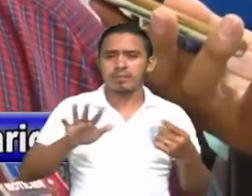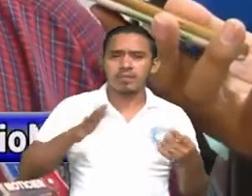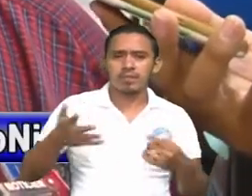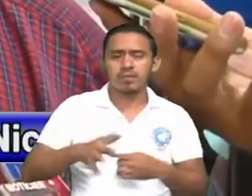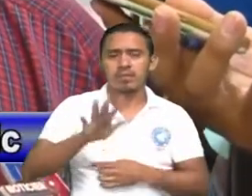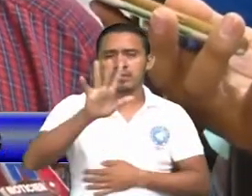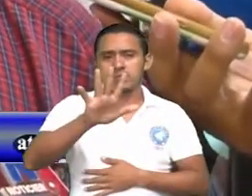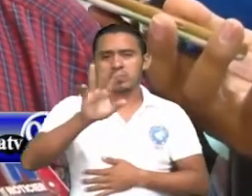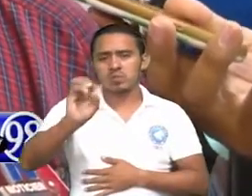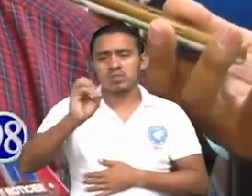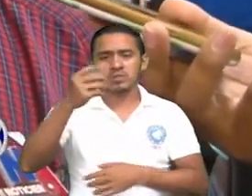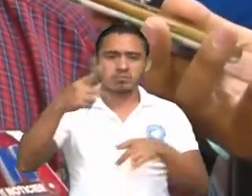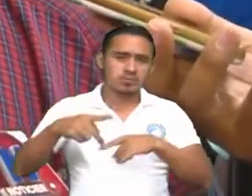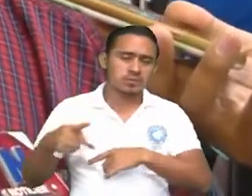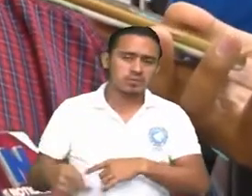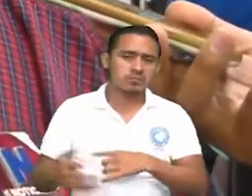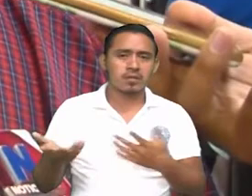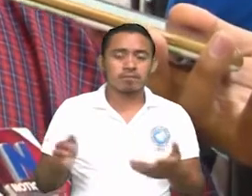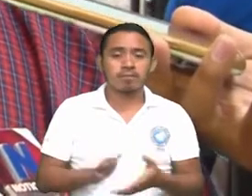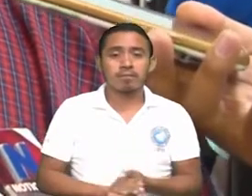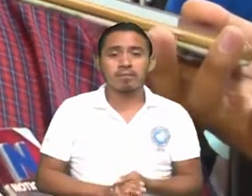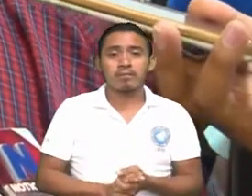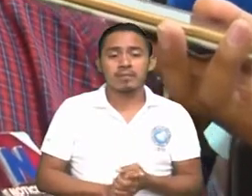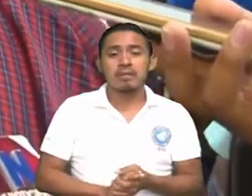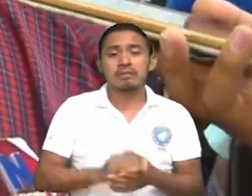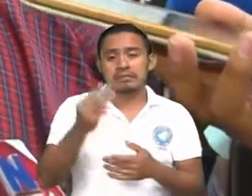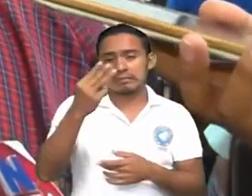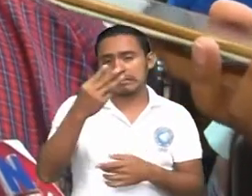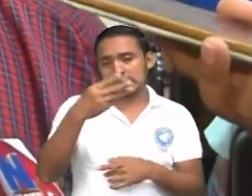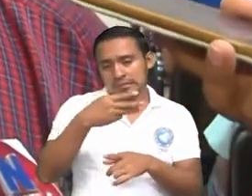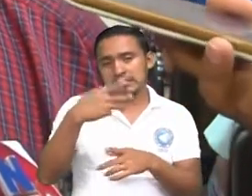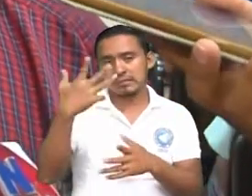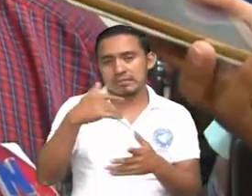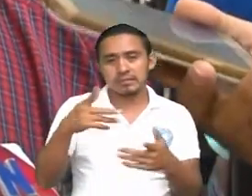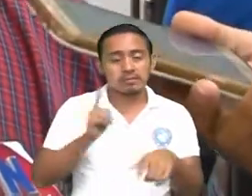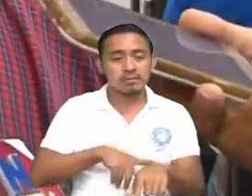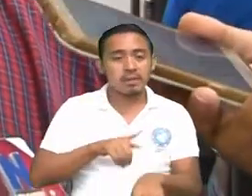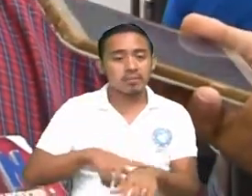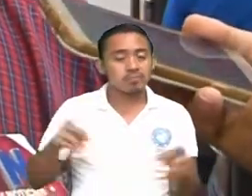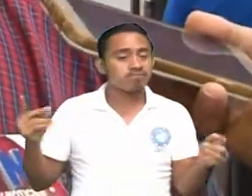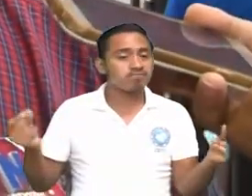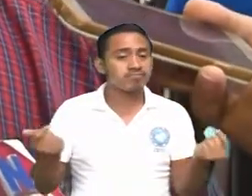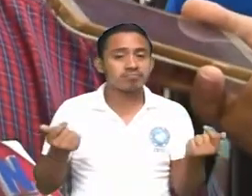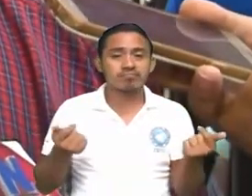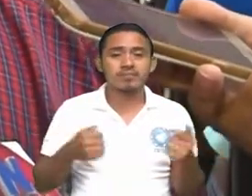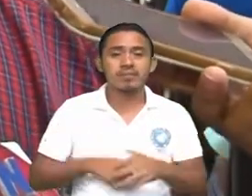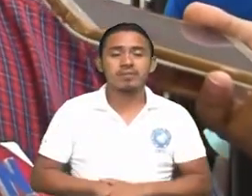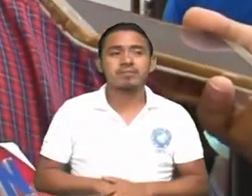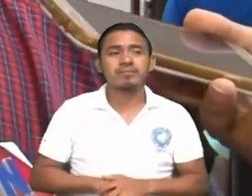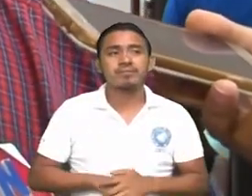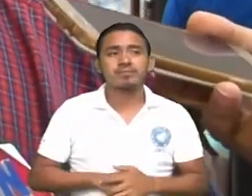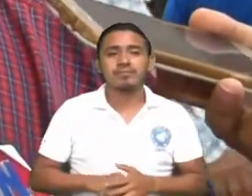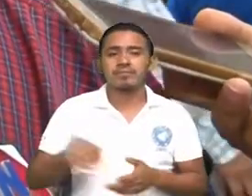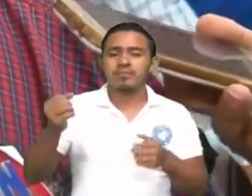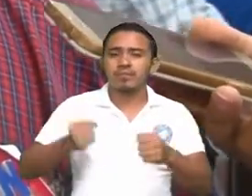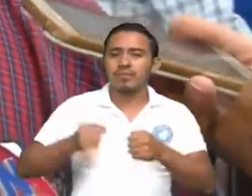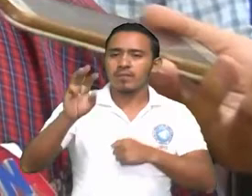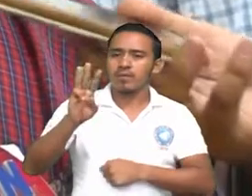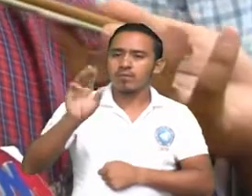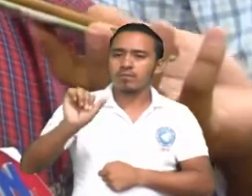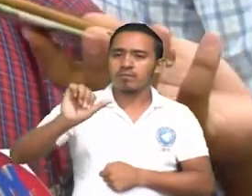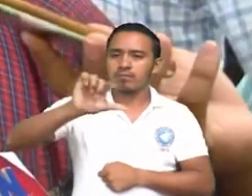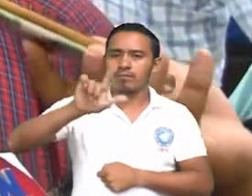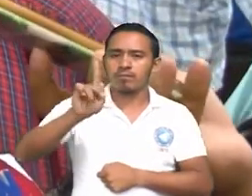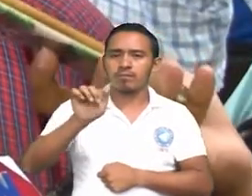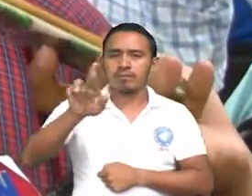51 personas, es decir, un tercer, en tiempo muy rápido. y Walker reportó